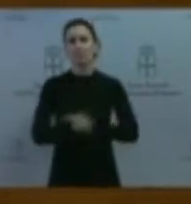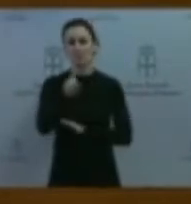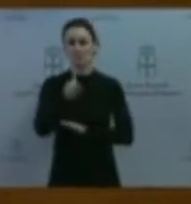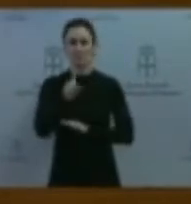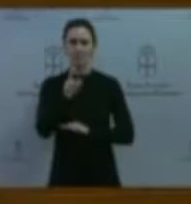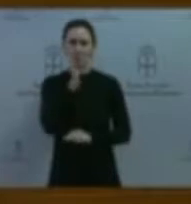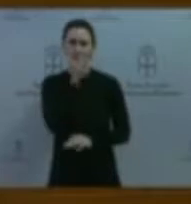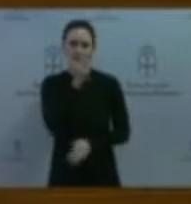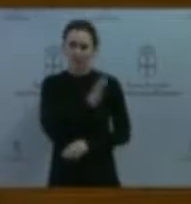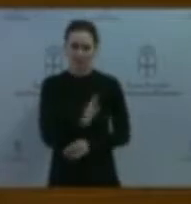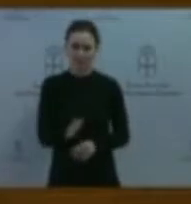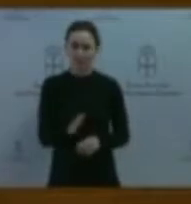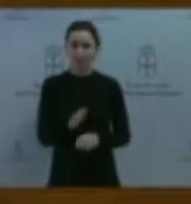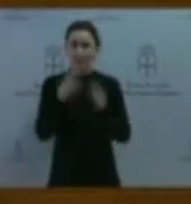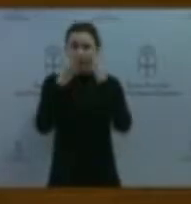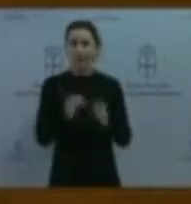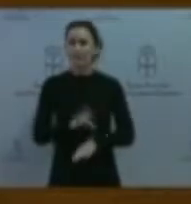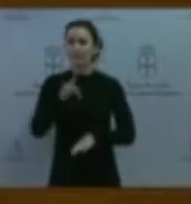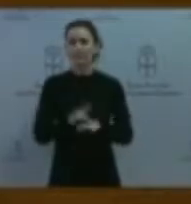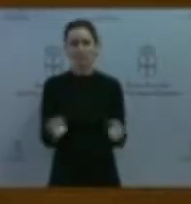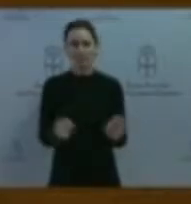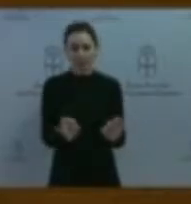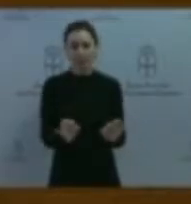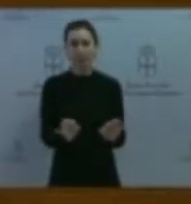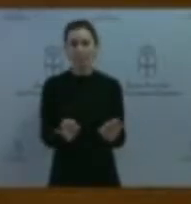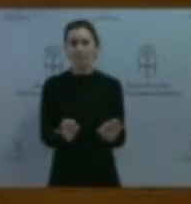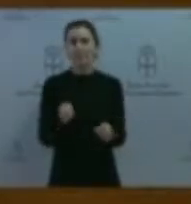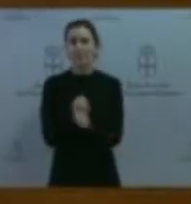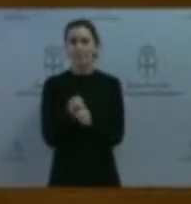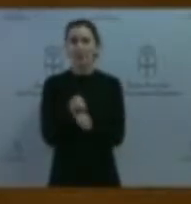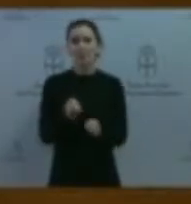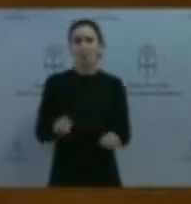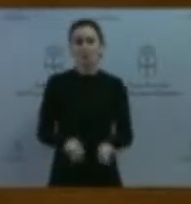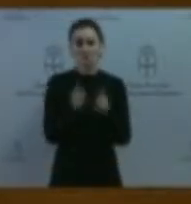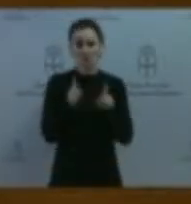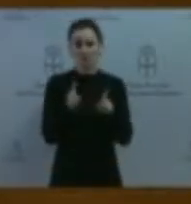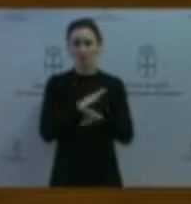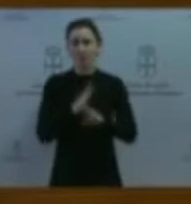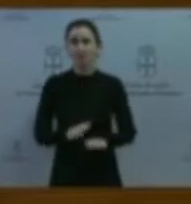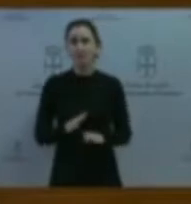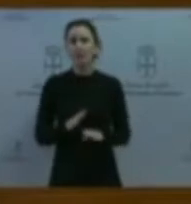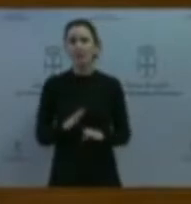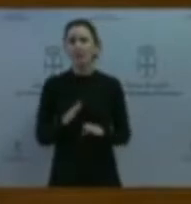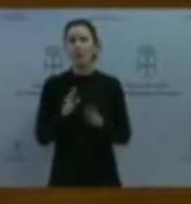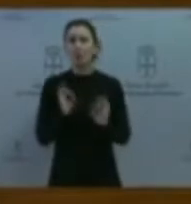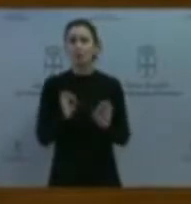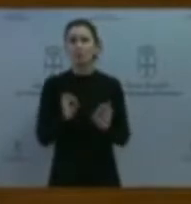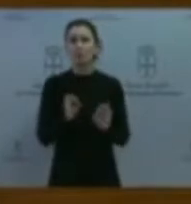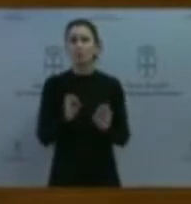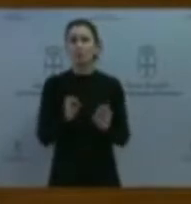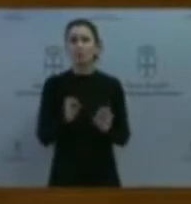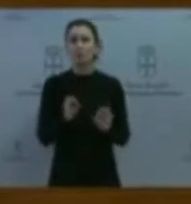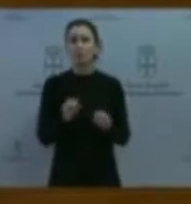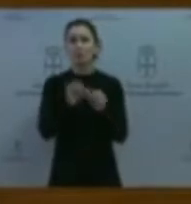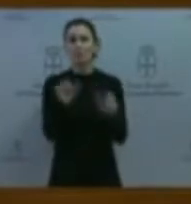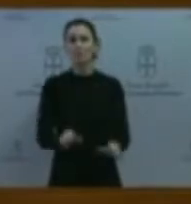ambiente, insensible ante los medios laborales, o el impacto desmedido en los barrios populares tiene que ver también con un modelo urbanístico que promueve el hacinamiento